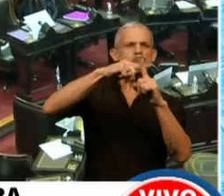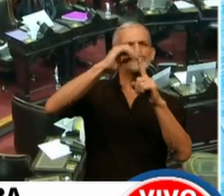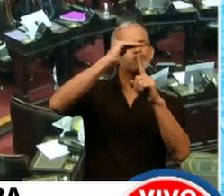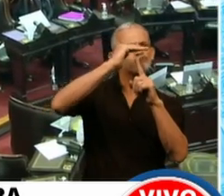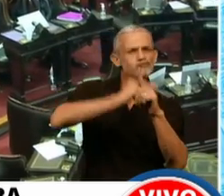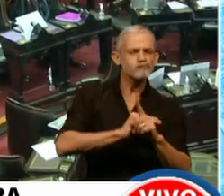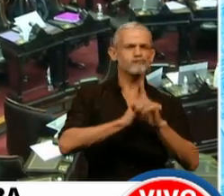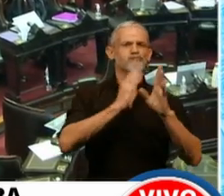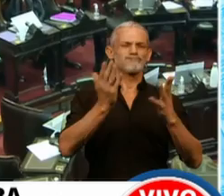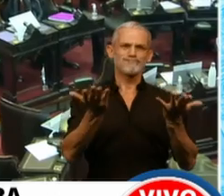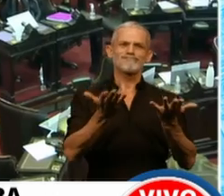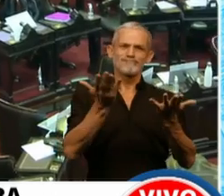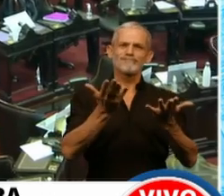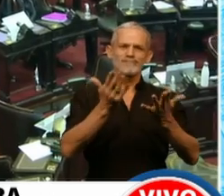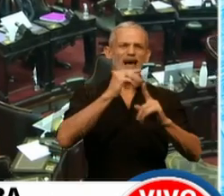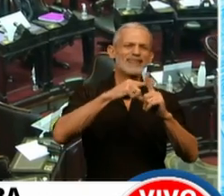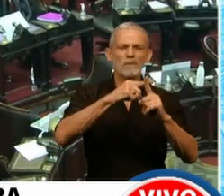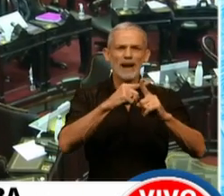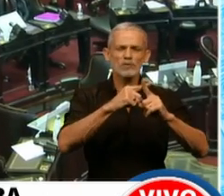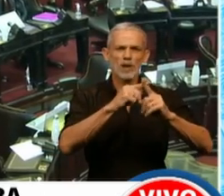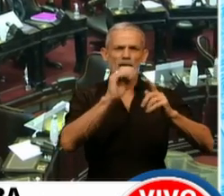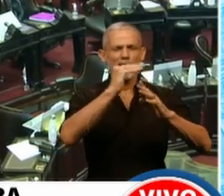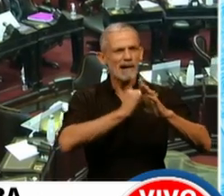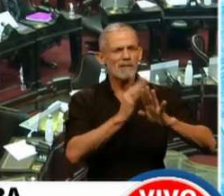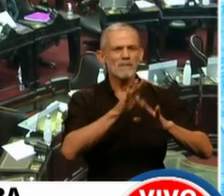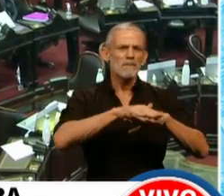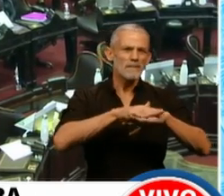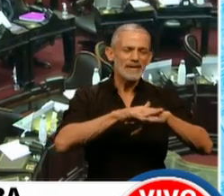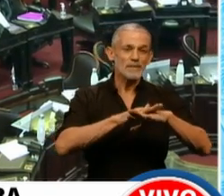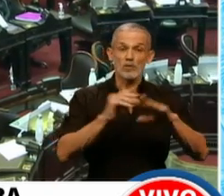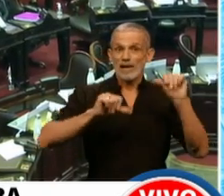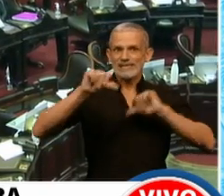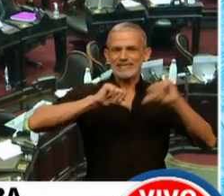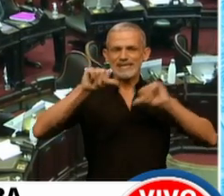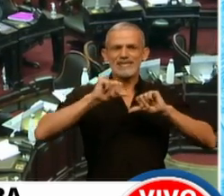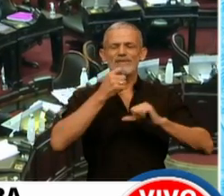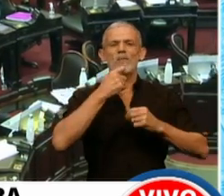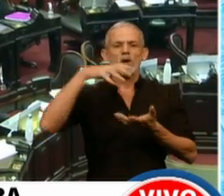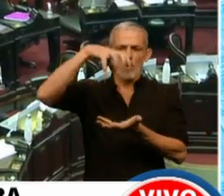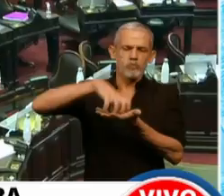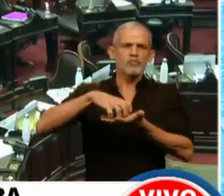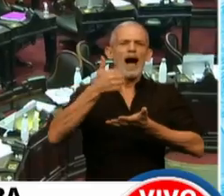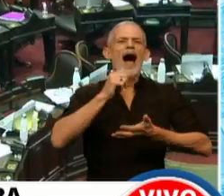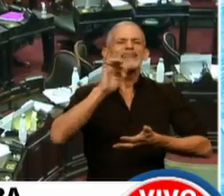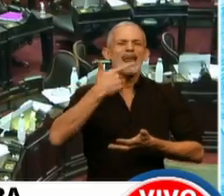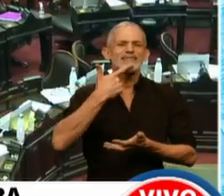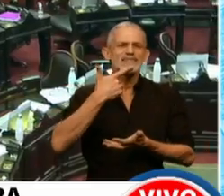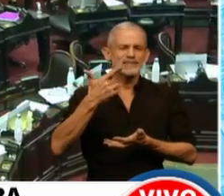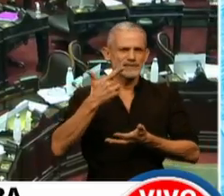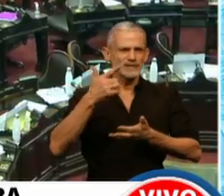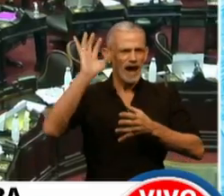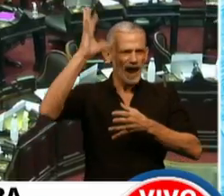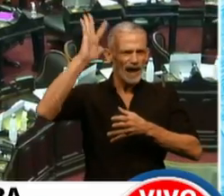mínimas absolutas que a través de fuentes científicas como el atlé climatológico digital de lita